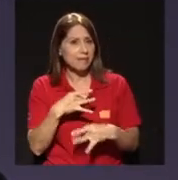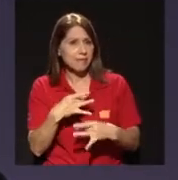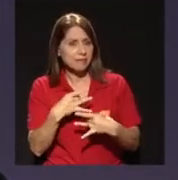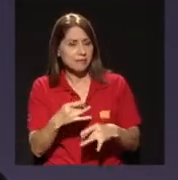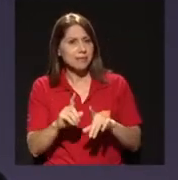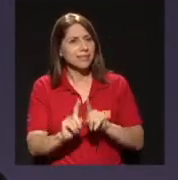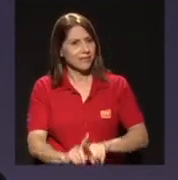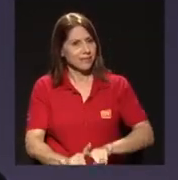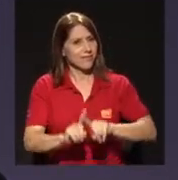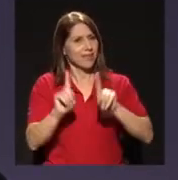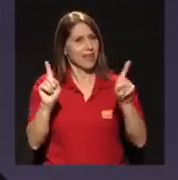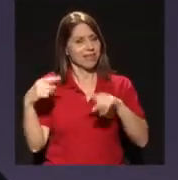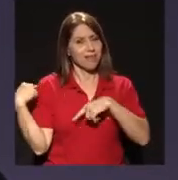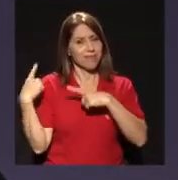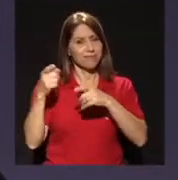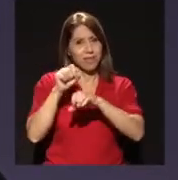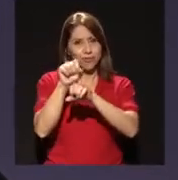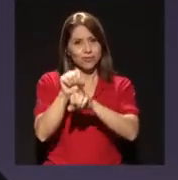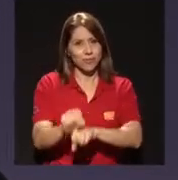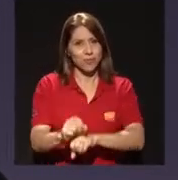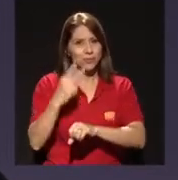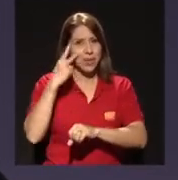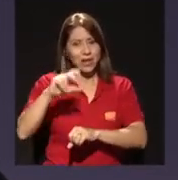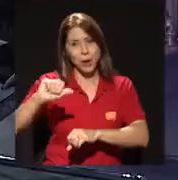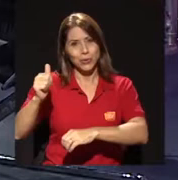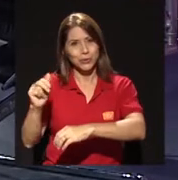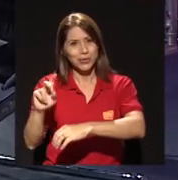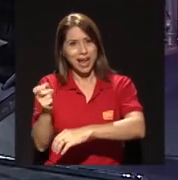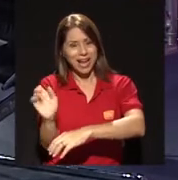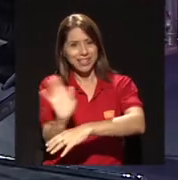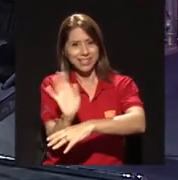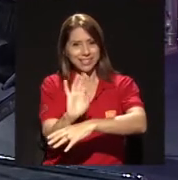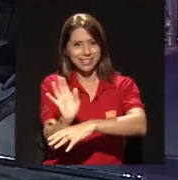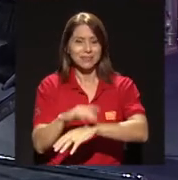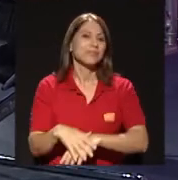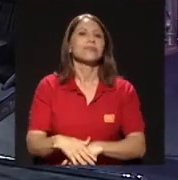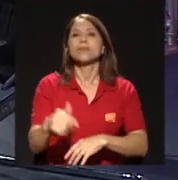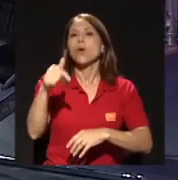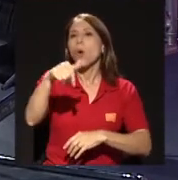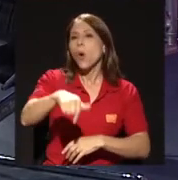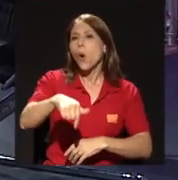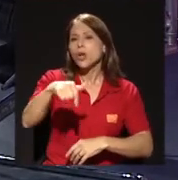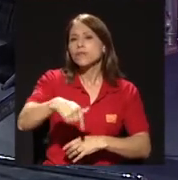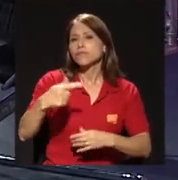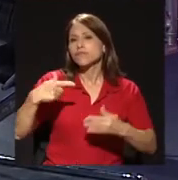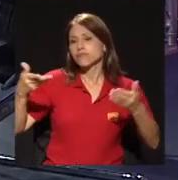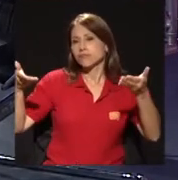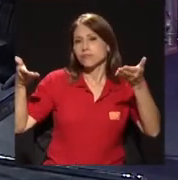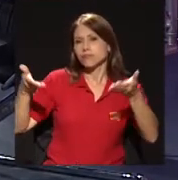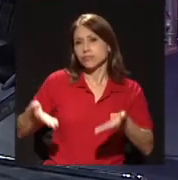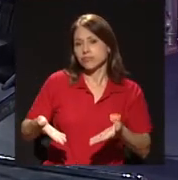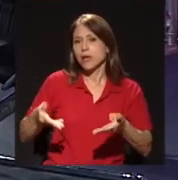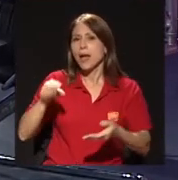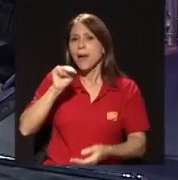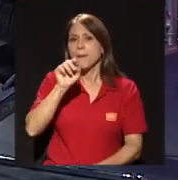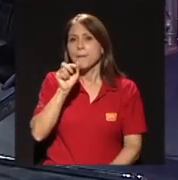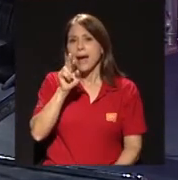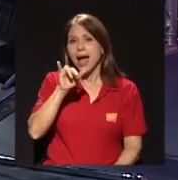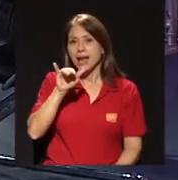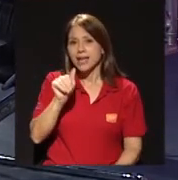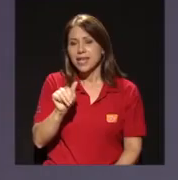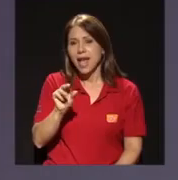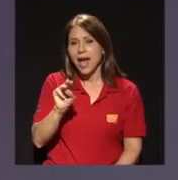que acostumbramos ver en los otros canales. Hoy contamos con la presencia de María